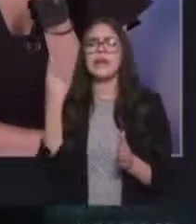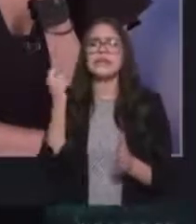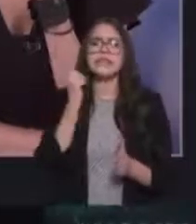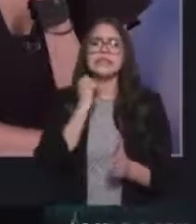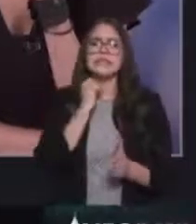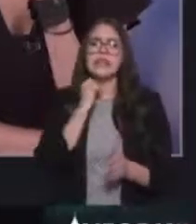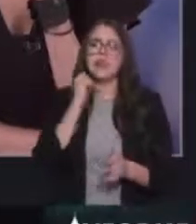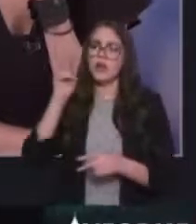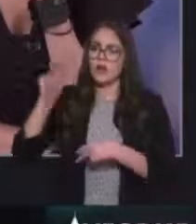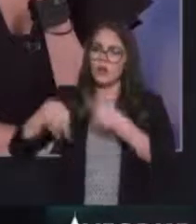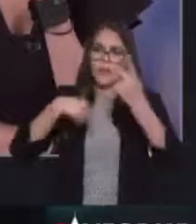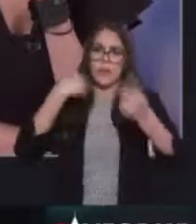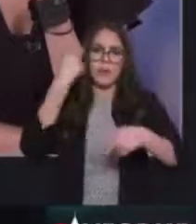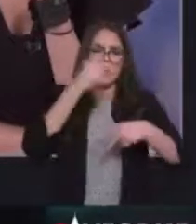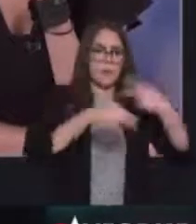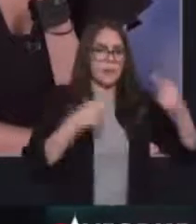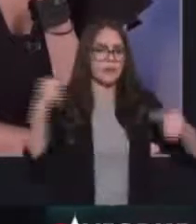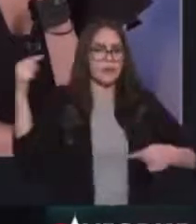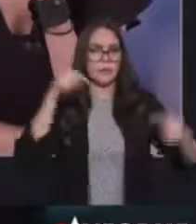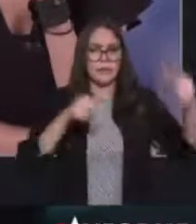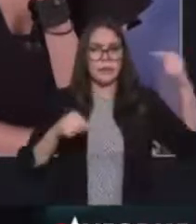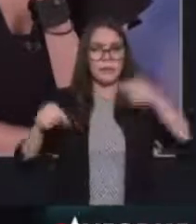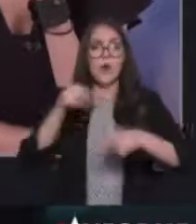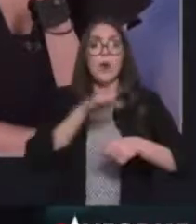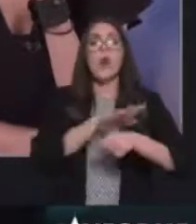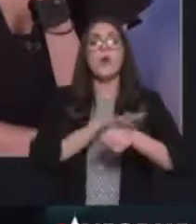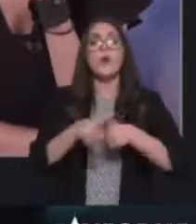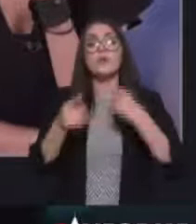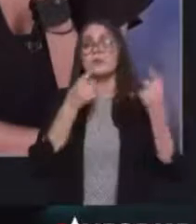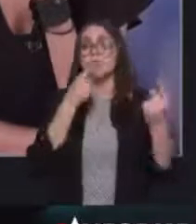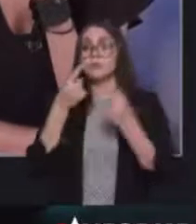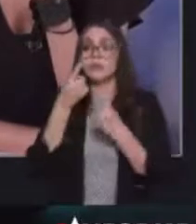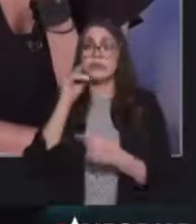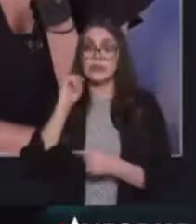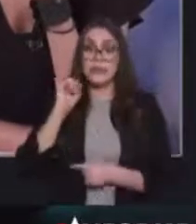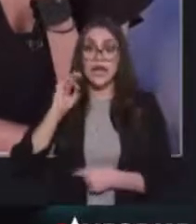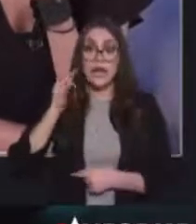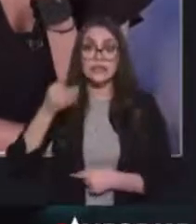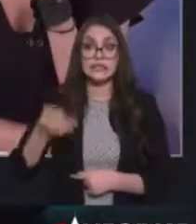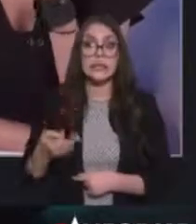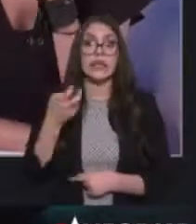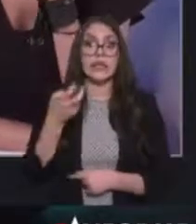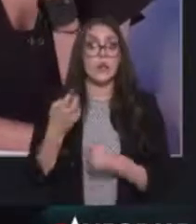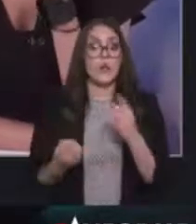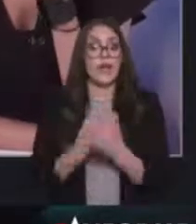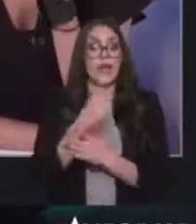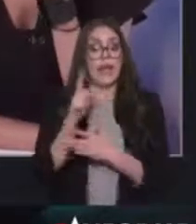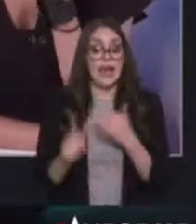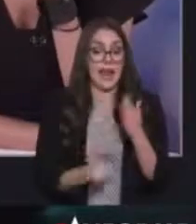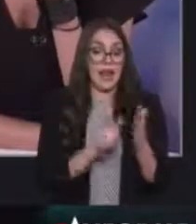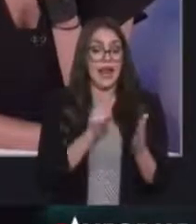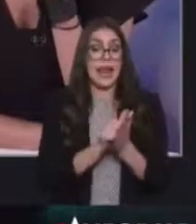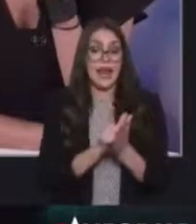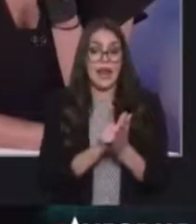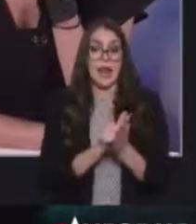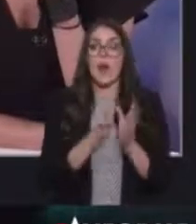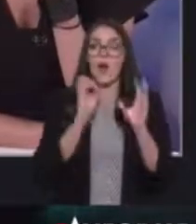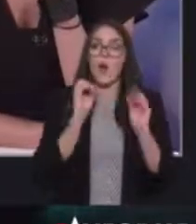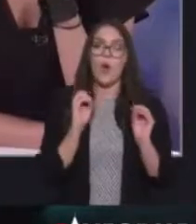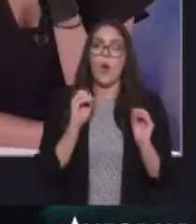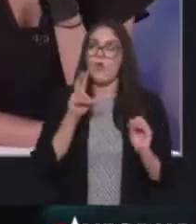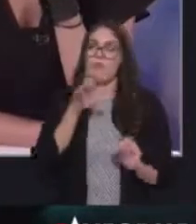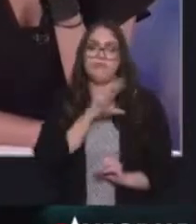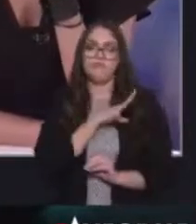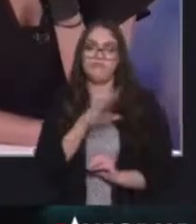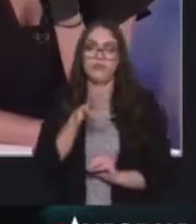este periodo en el que se discutirá y en su caso aprobará esta ley federal de revocación de mandato. Entonces, lo que se tiene que